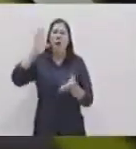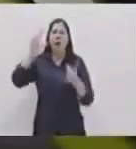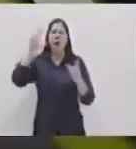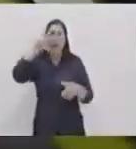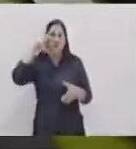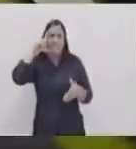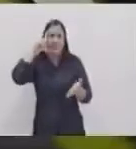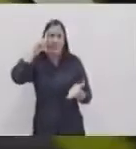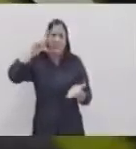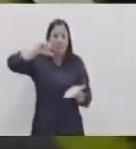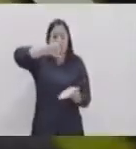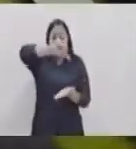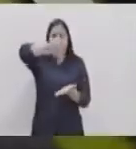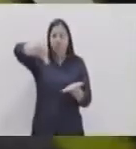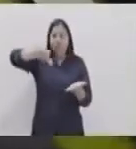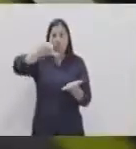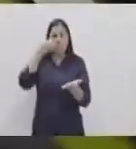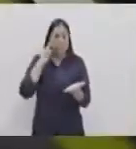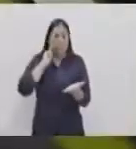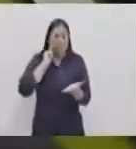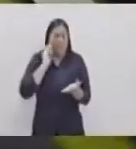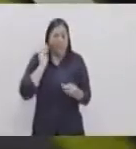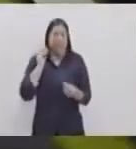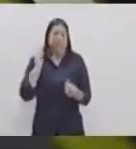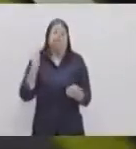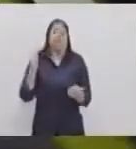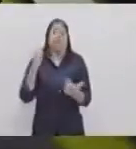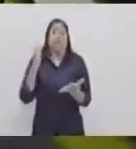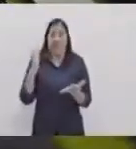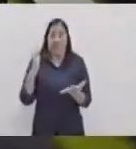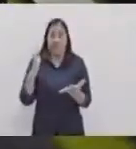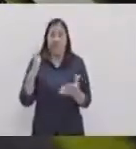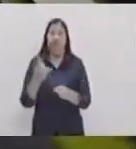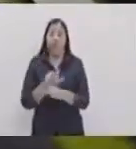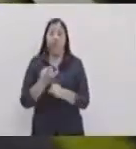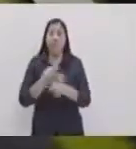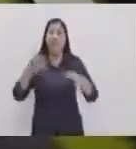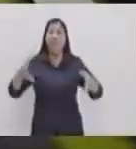es. Y fíjate, Claudia, que vamos acá a tener la siguiente